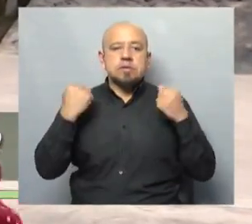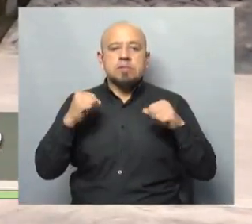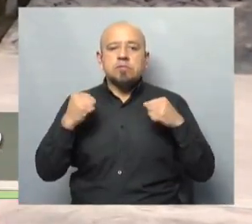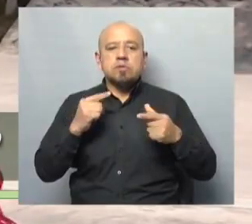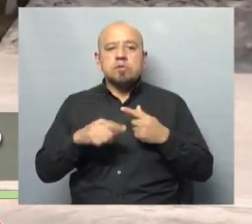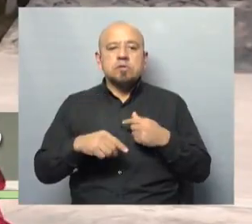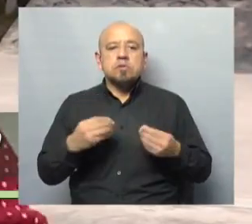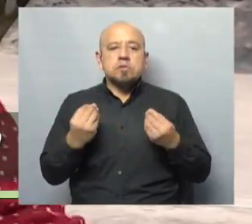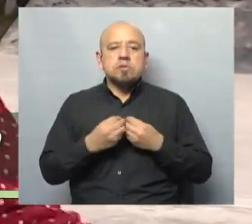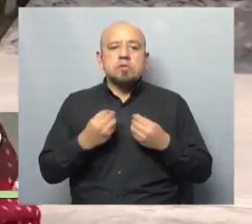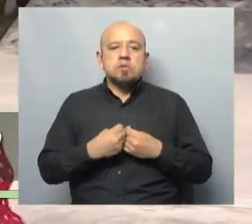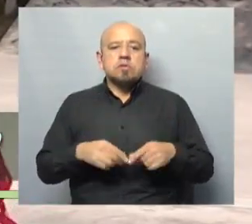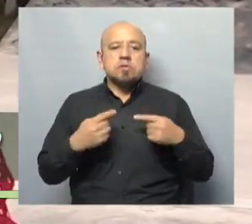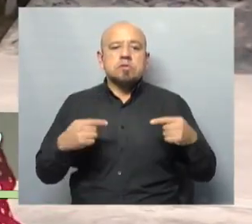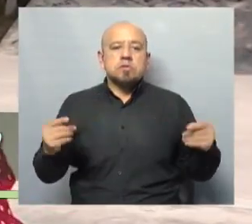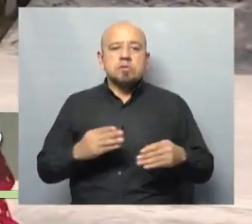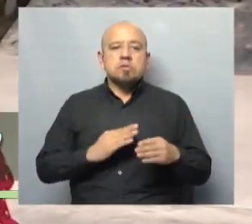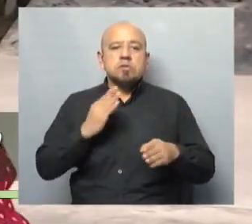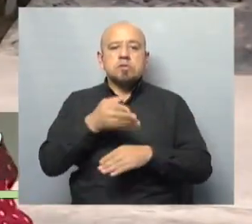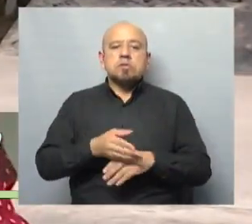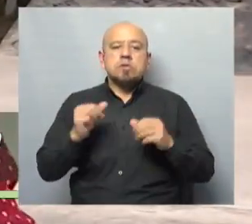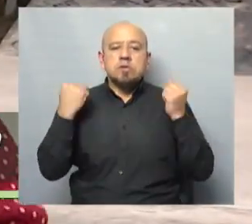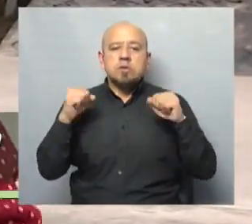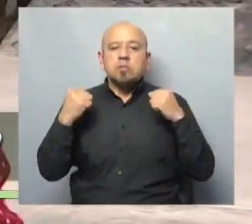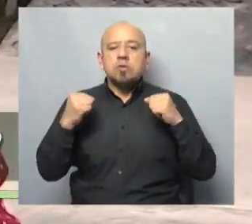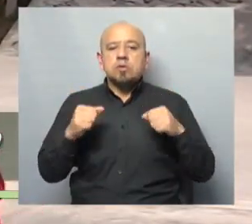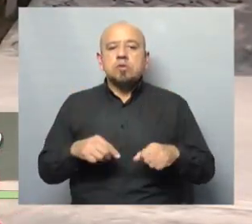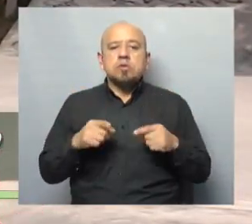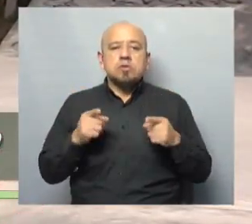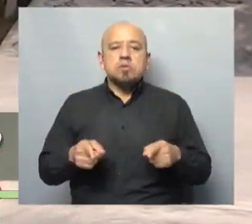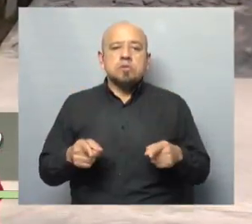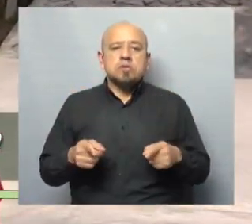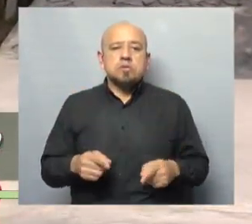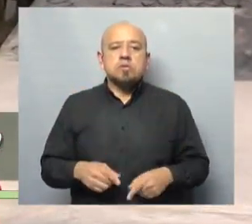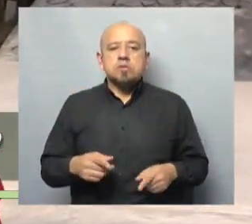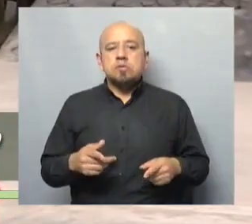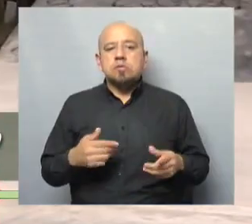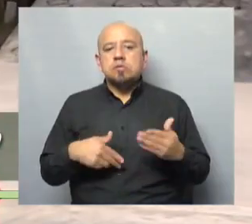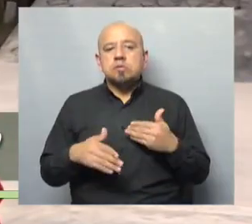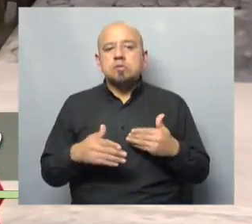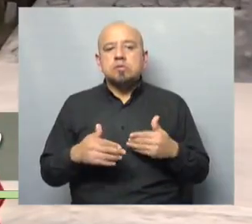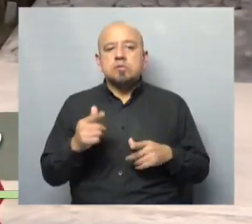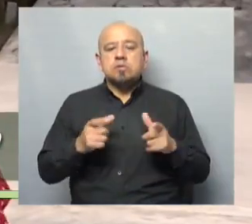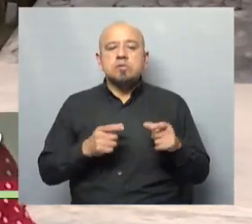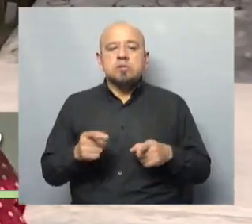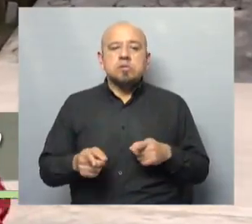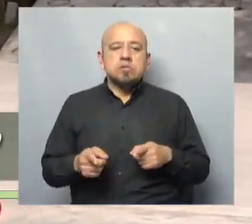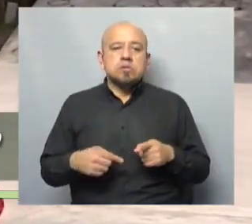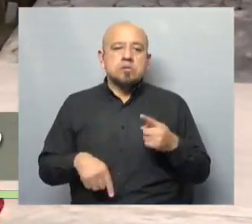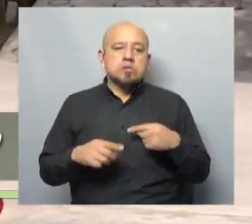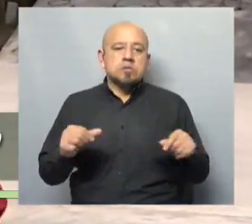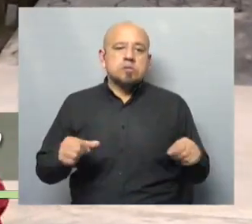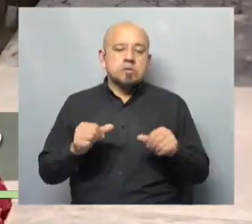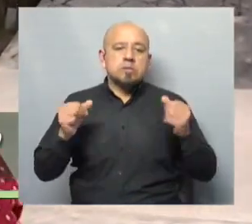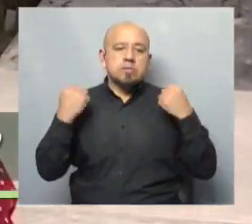varias cosas uno es la accesibilidad el deporte que este dama estuviera cerca de las personas o sea que se pudiera desarrollar prácticas deportivas